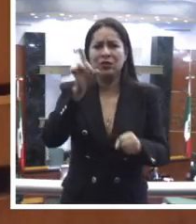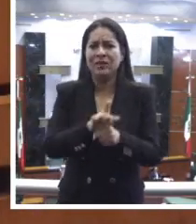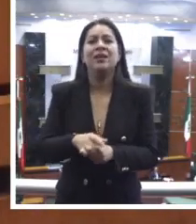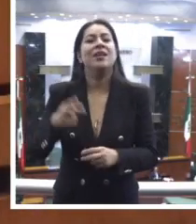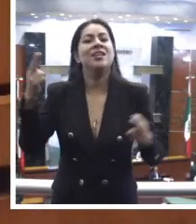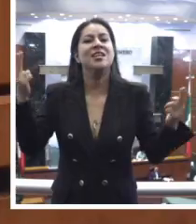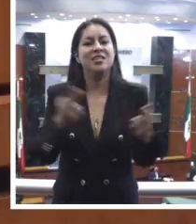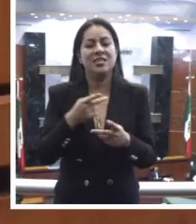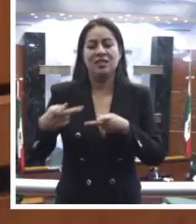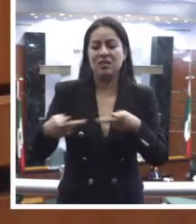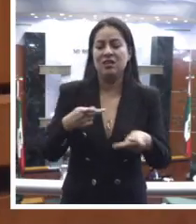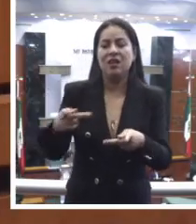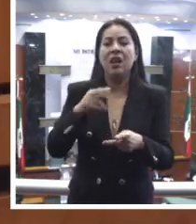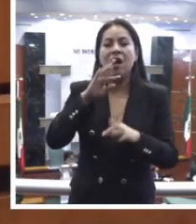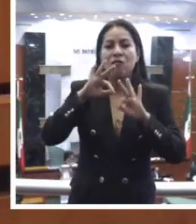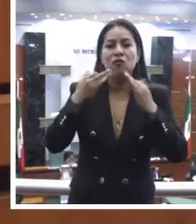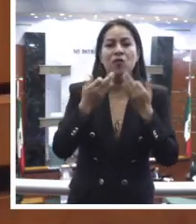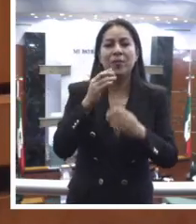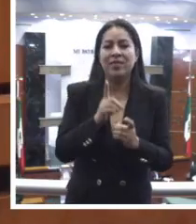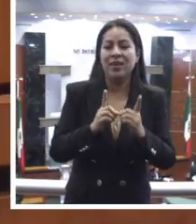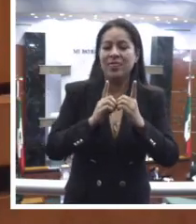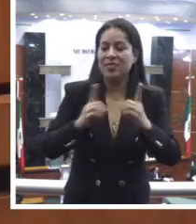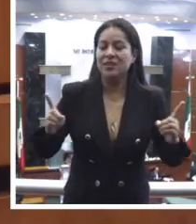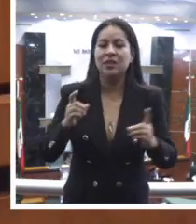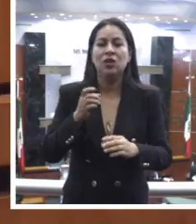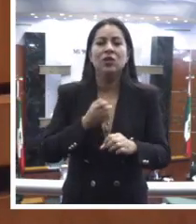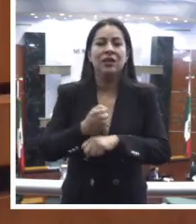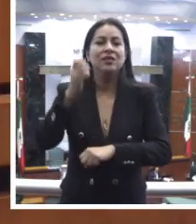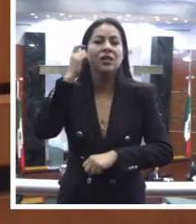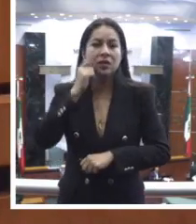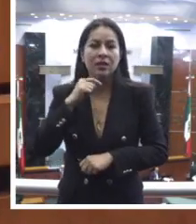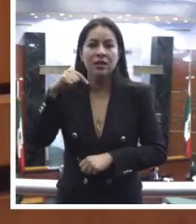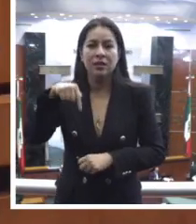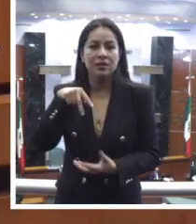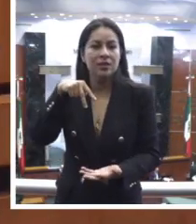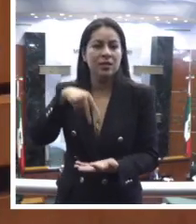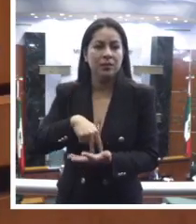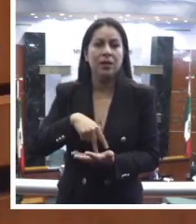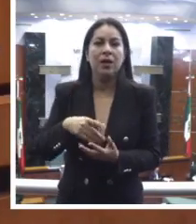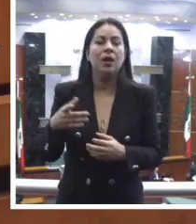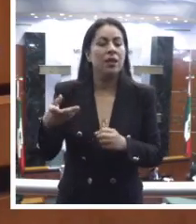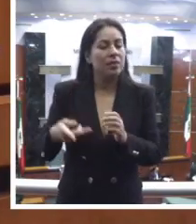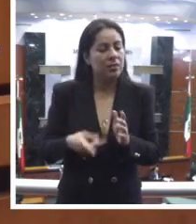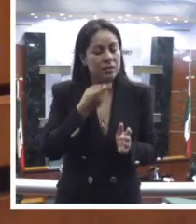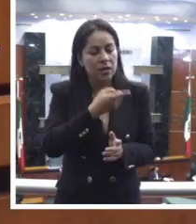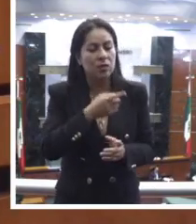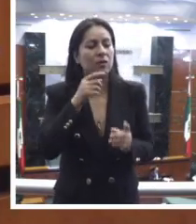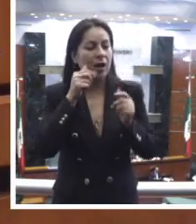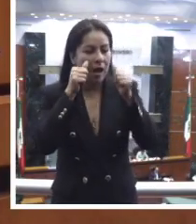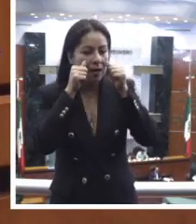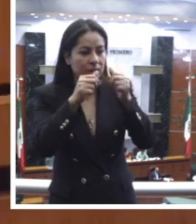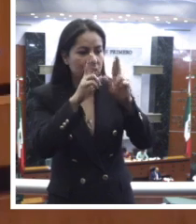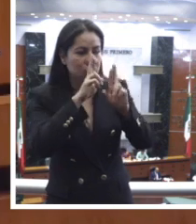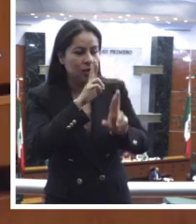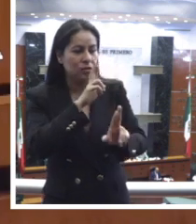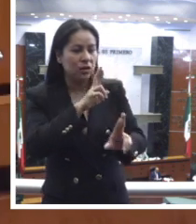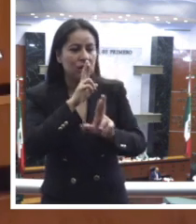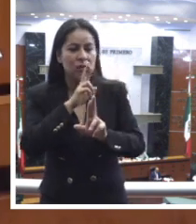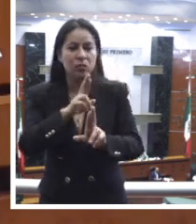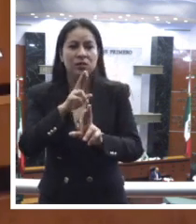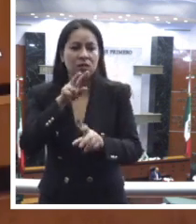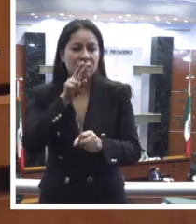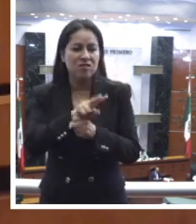que la planeación sea el motor del desarrollo de Guerrero. Desde esta tribuna le reitero que estaremos atentos a sus respuestas